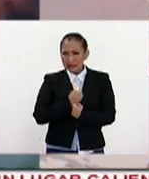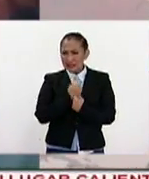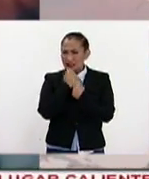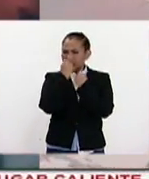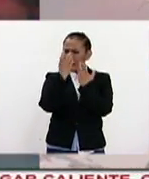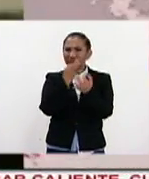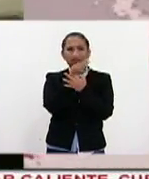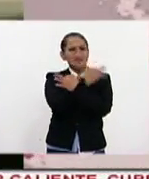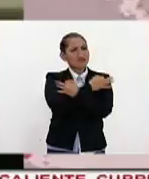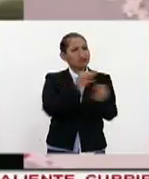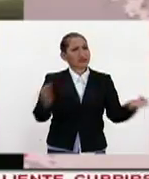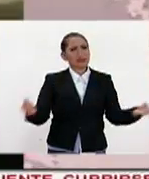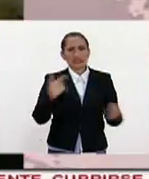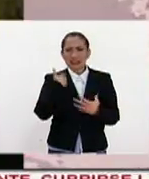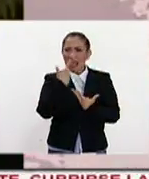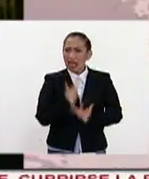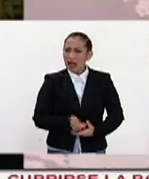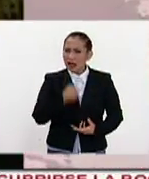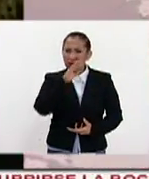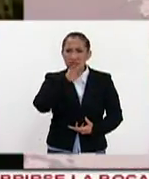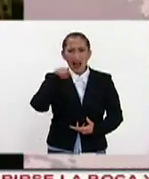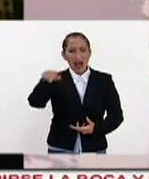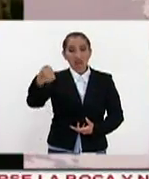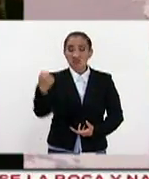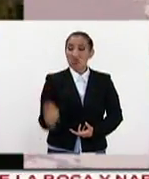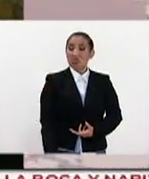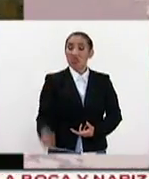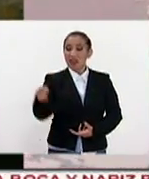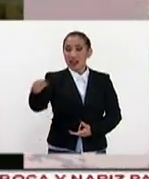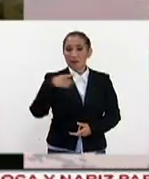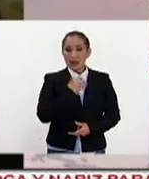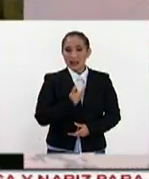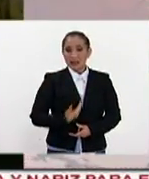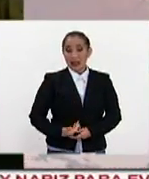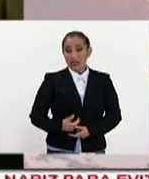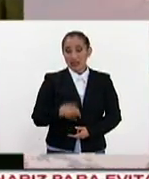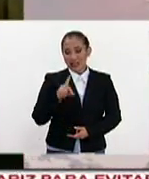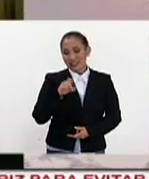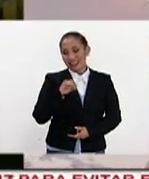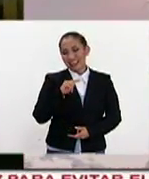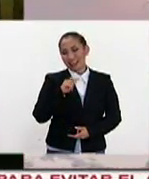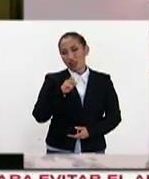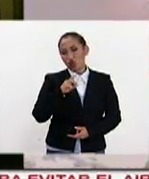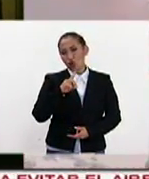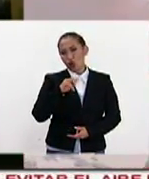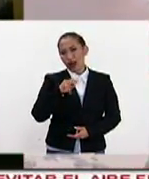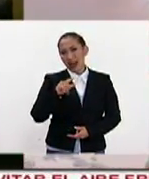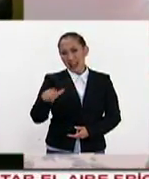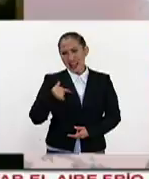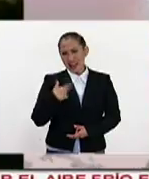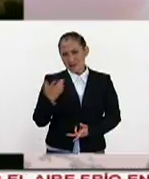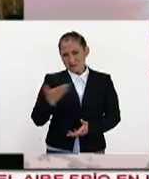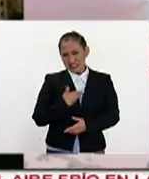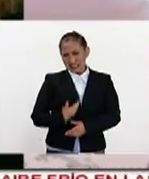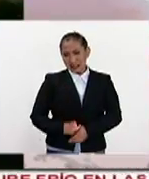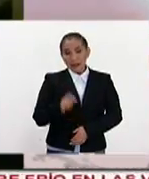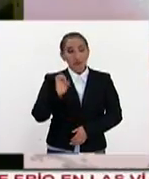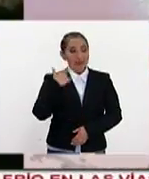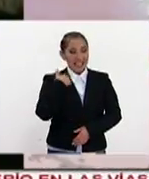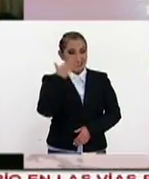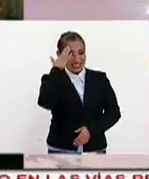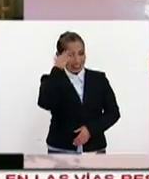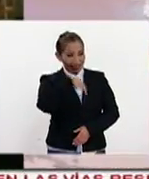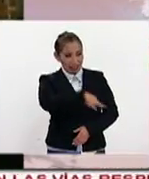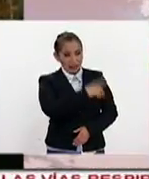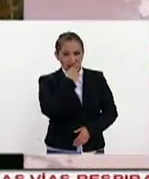en una declaración su consternación y condenó a la dictadura, así la llamaron, que ejerce Nicolás Maduro en Venezuela. Los exlíderes